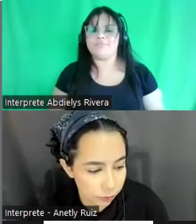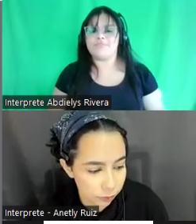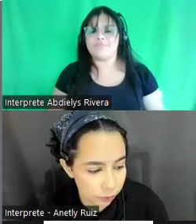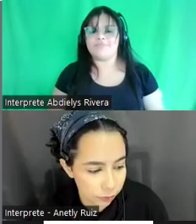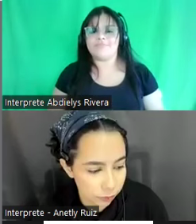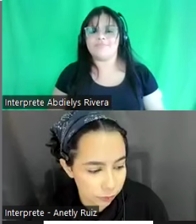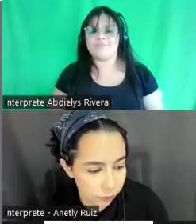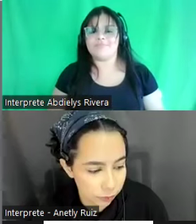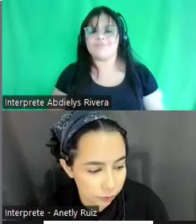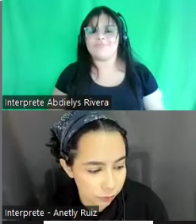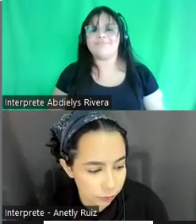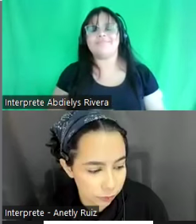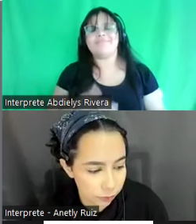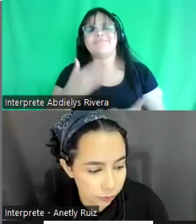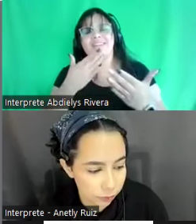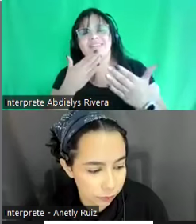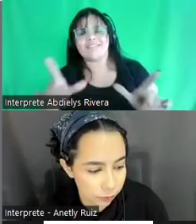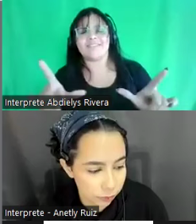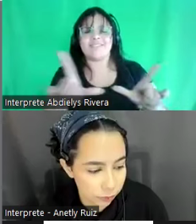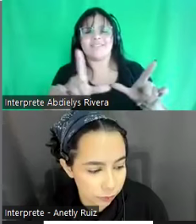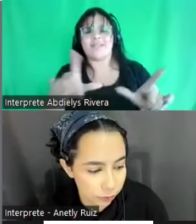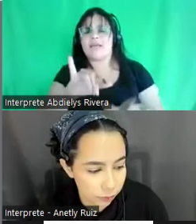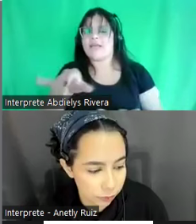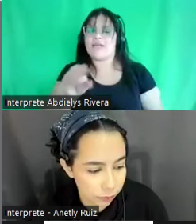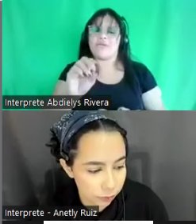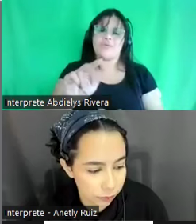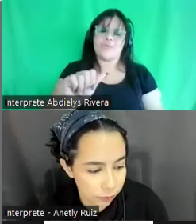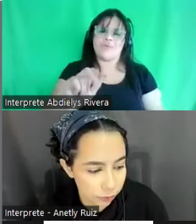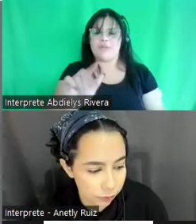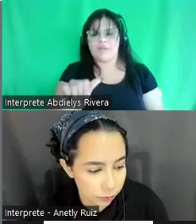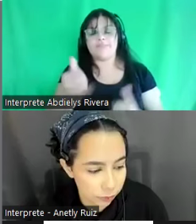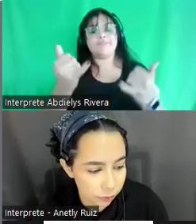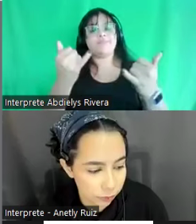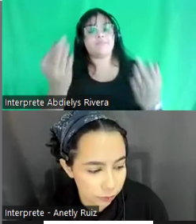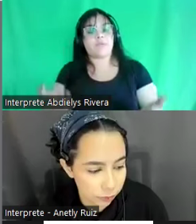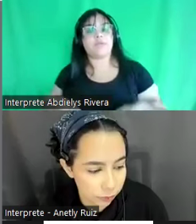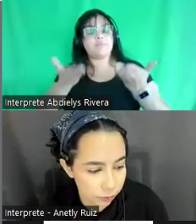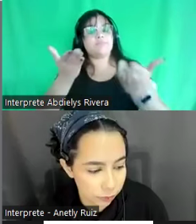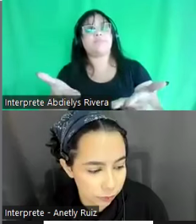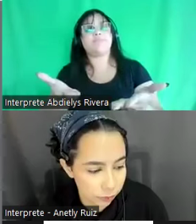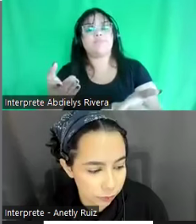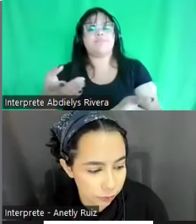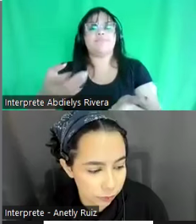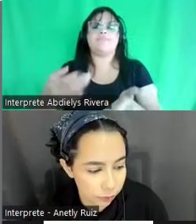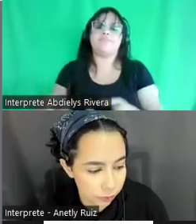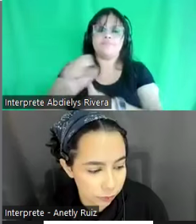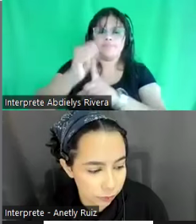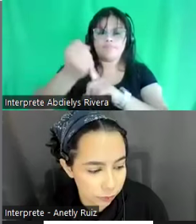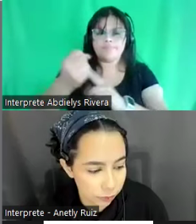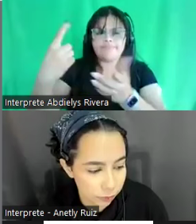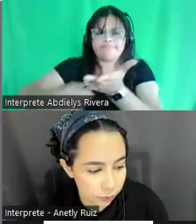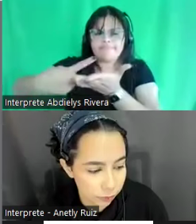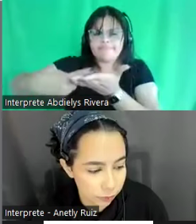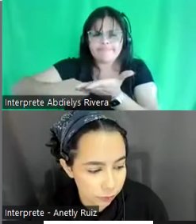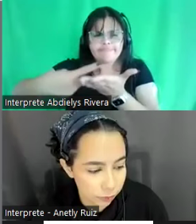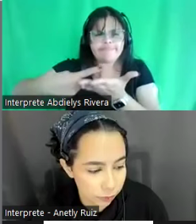Gracias, Joana y licenciada. Vamos a proceder a lo que es la presentación de caso. El propósito de esto es discutir con ustedes los